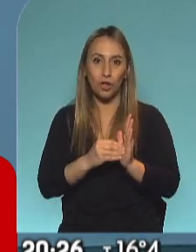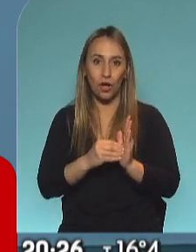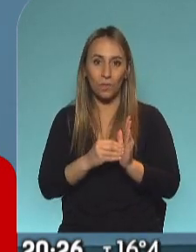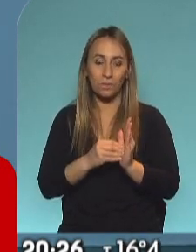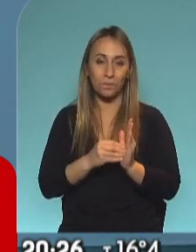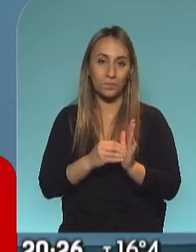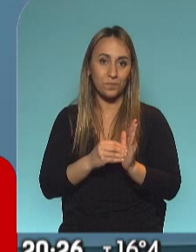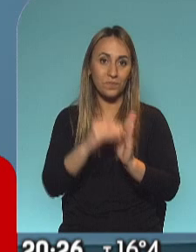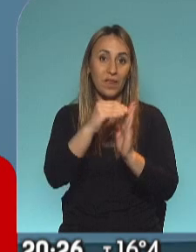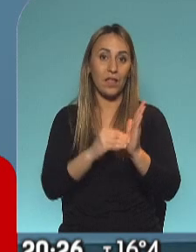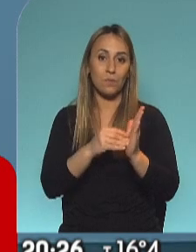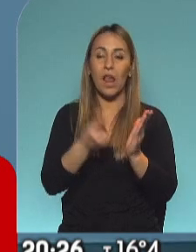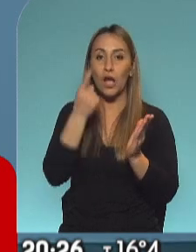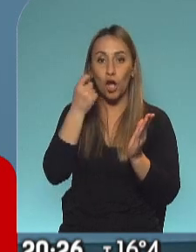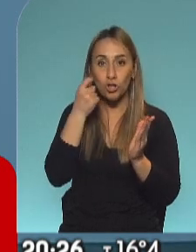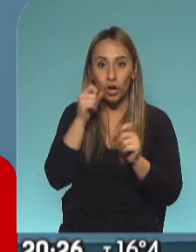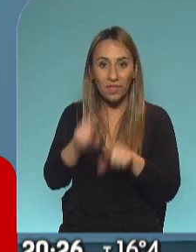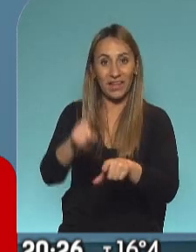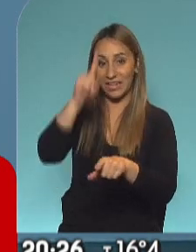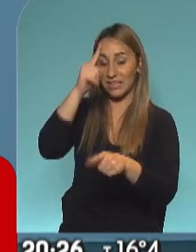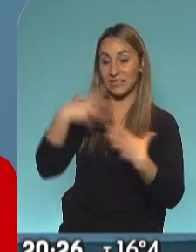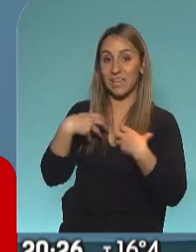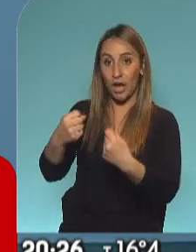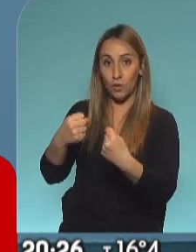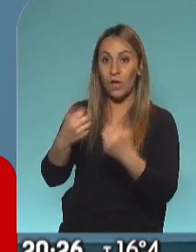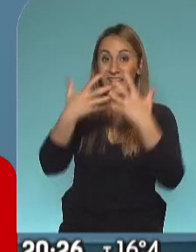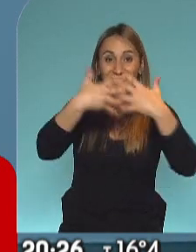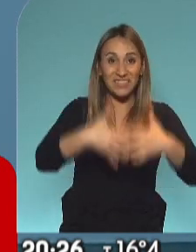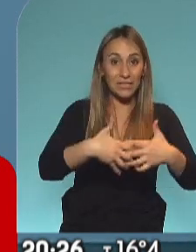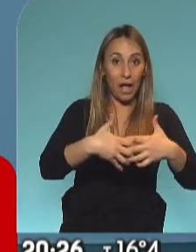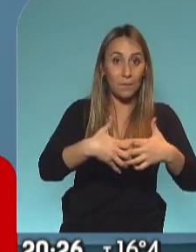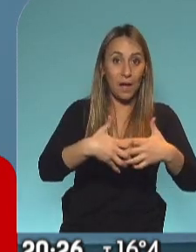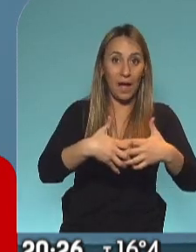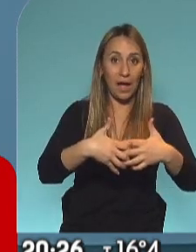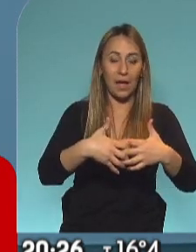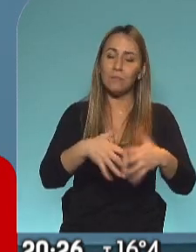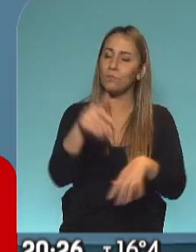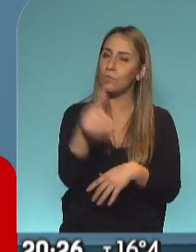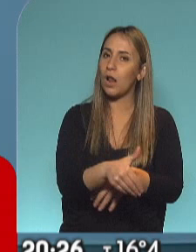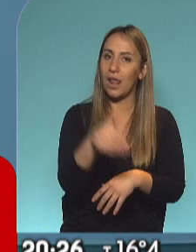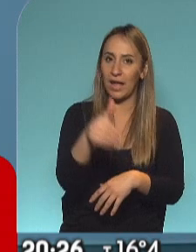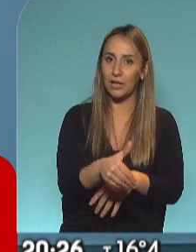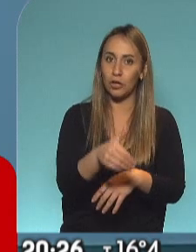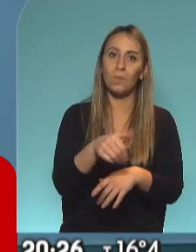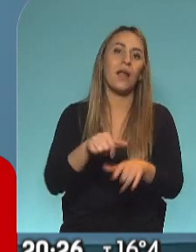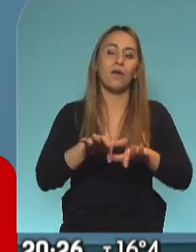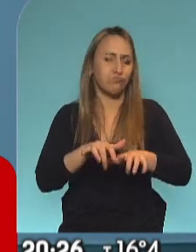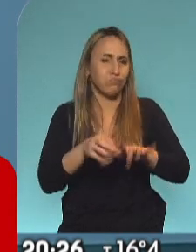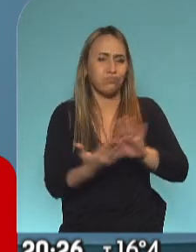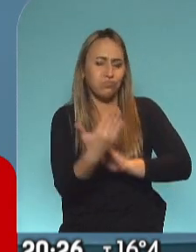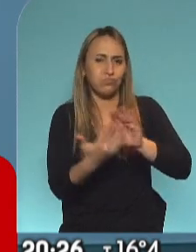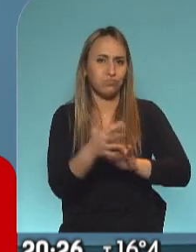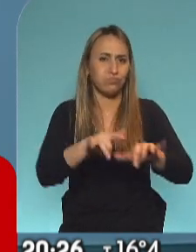registro, el Sistema Nacional de Vigilancia en Salud, es un sistema, como les decía, muy lento en la carga porque